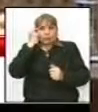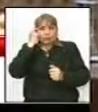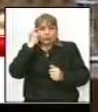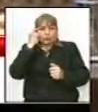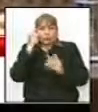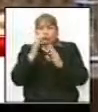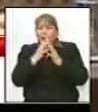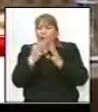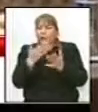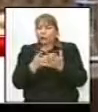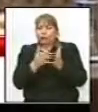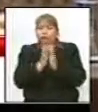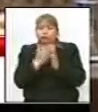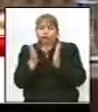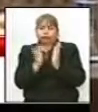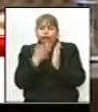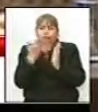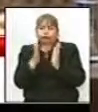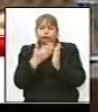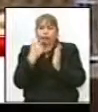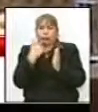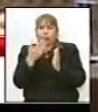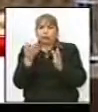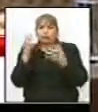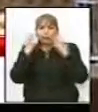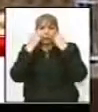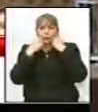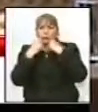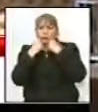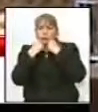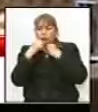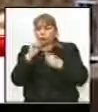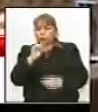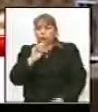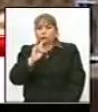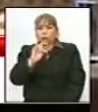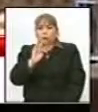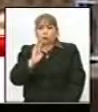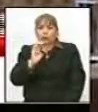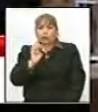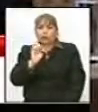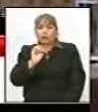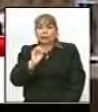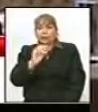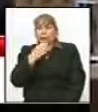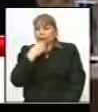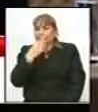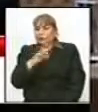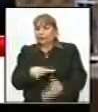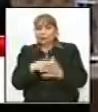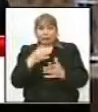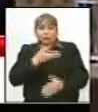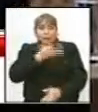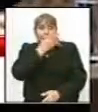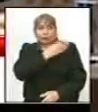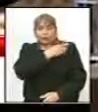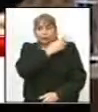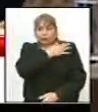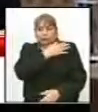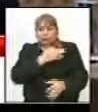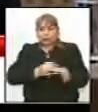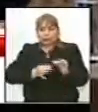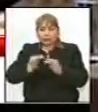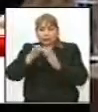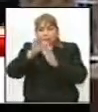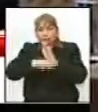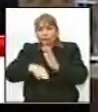muchos manuales, libros que hablaban de subversión, y quienes teníamos más grado teníamos que explicarle a